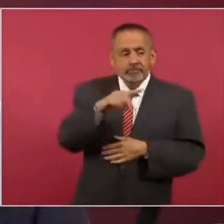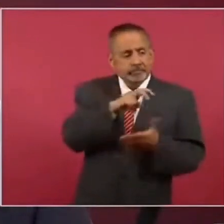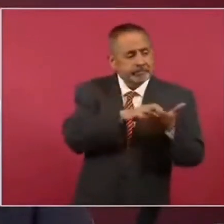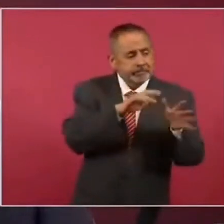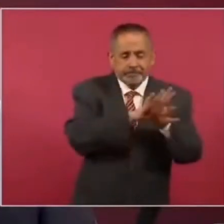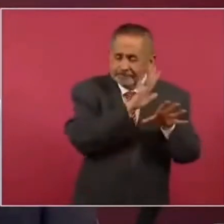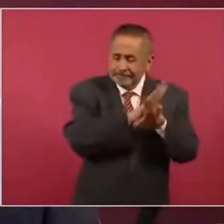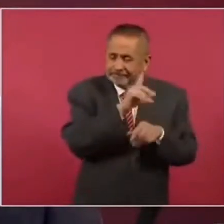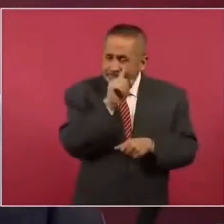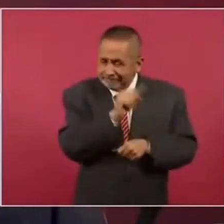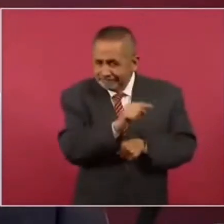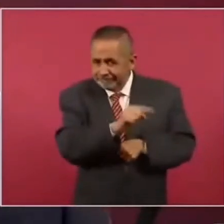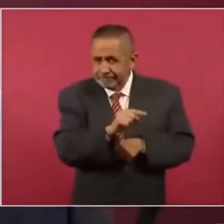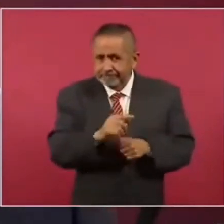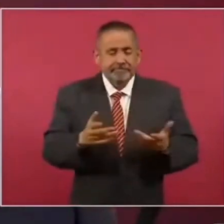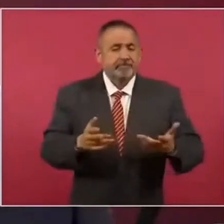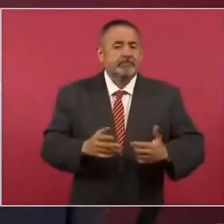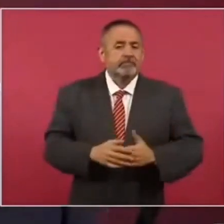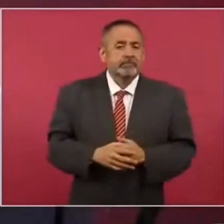por qué